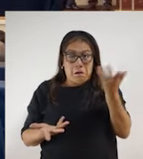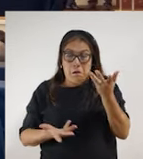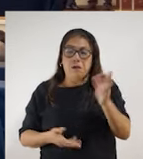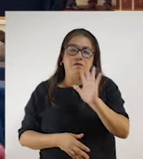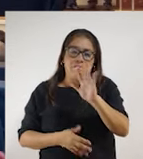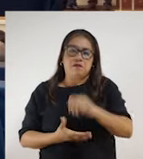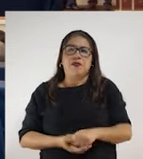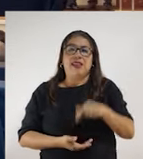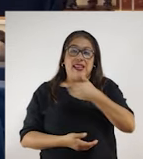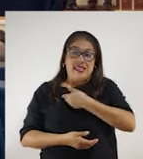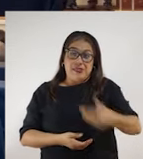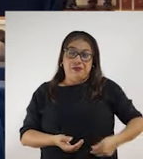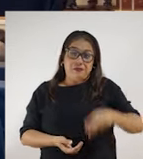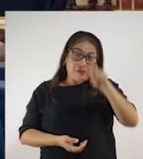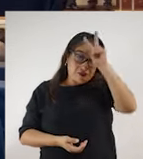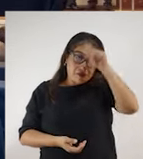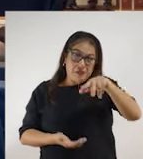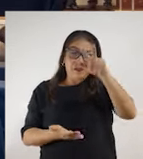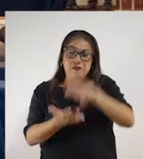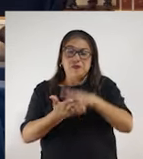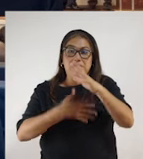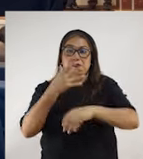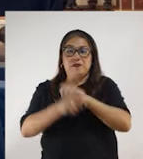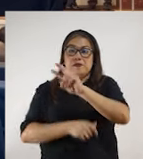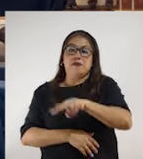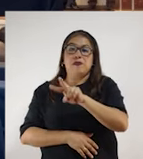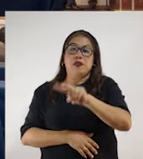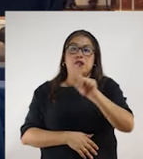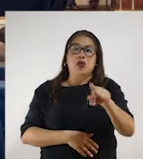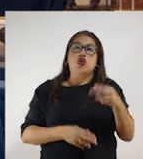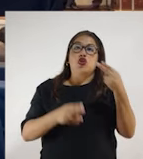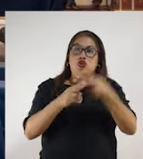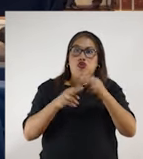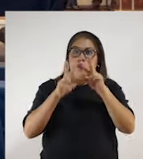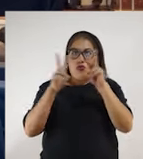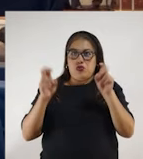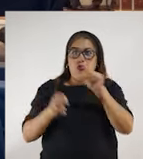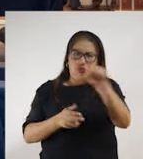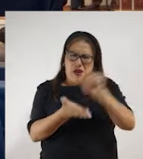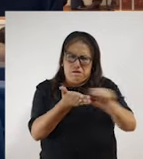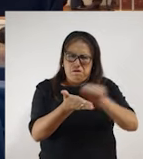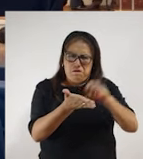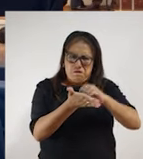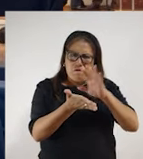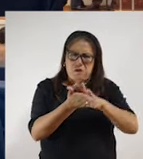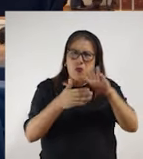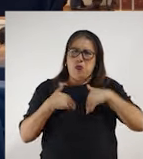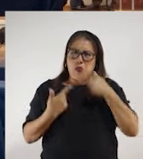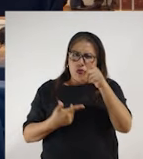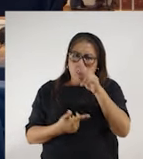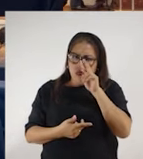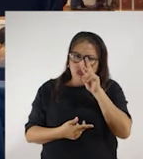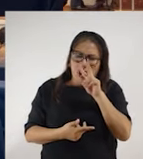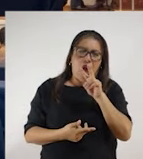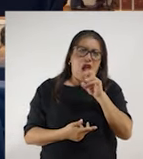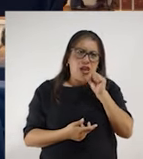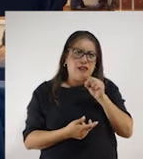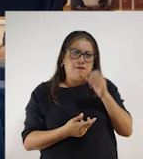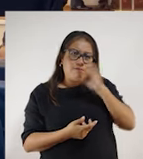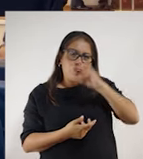Bueno, el Estado peruano aprobó en el año 2021, se llama así y apúntenlo para que cuando ustedes puedan lo